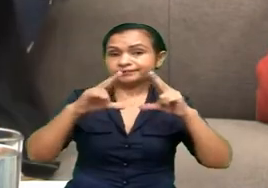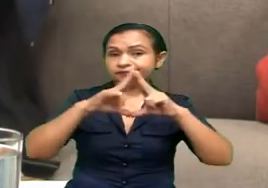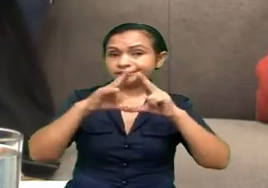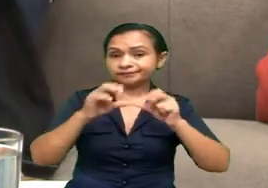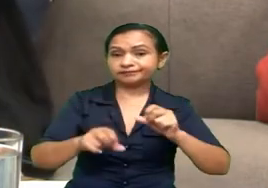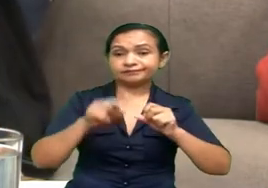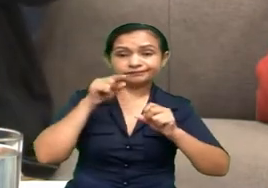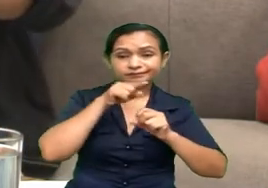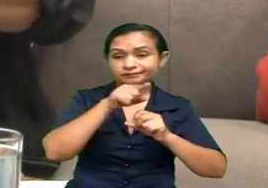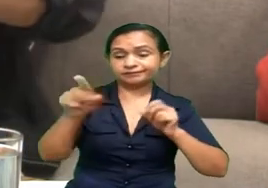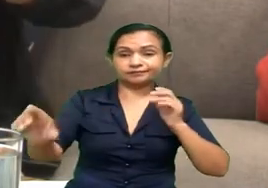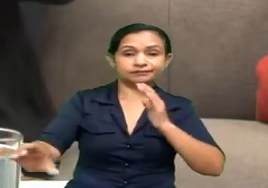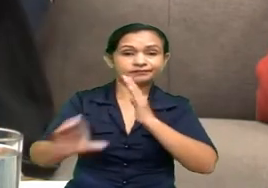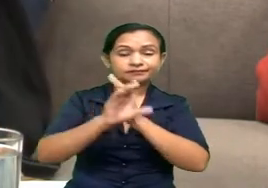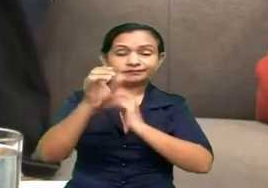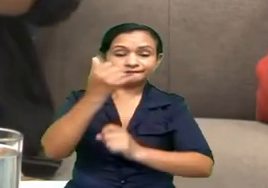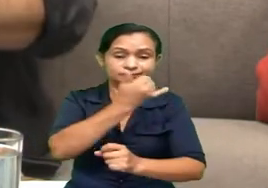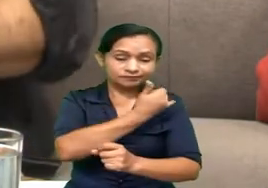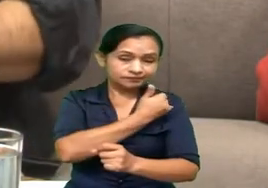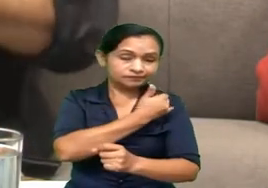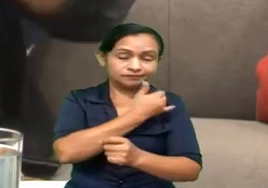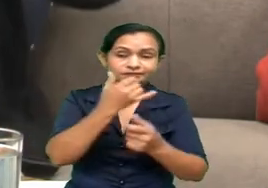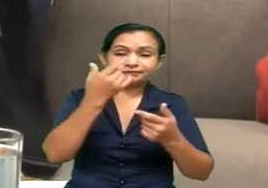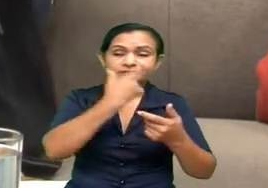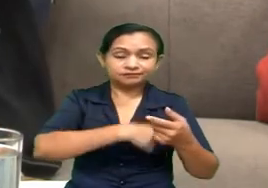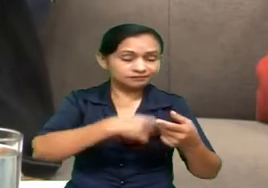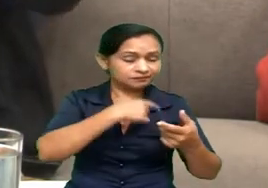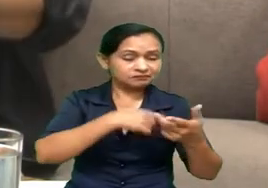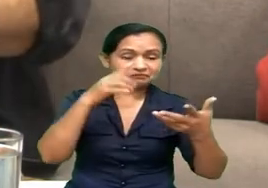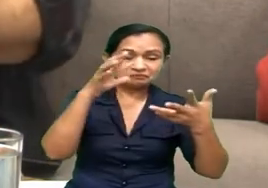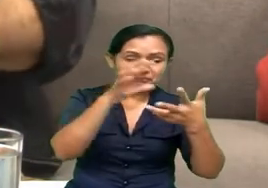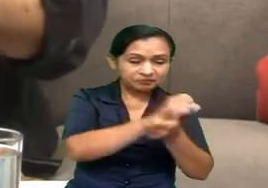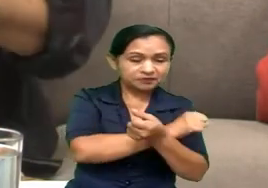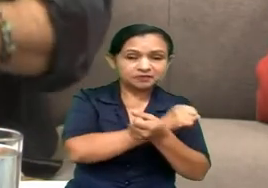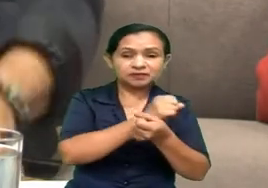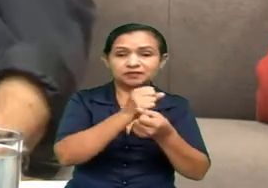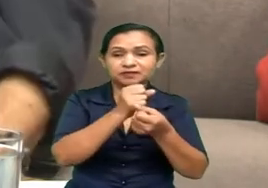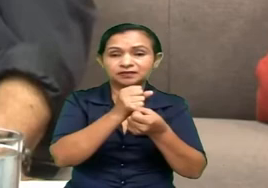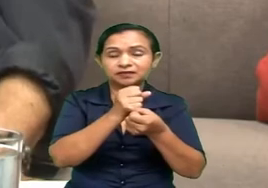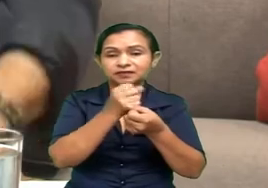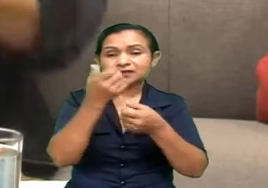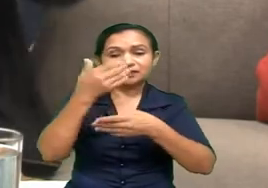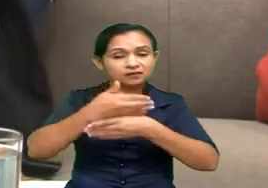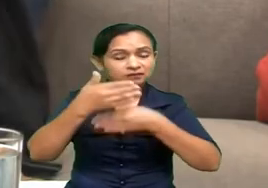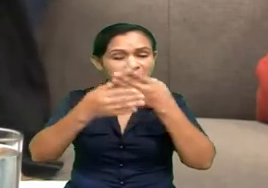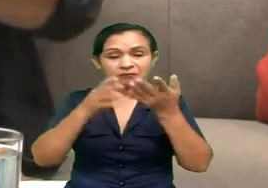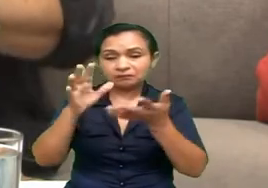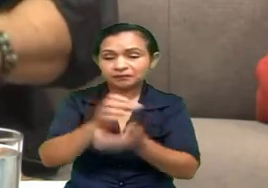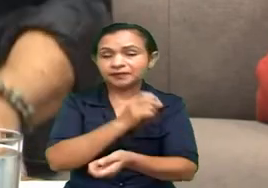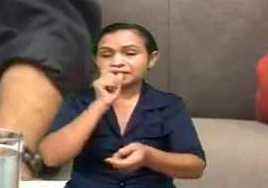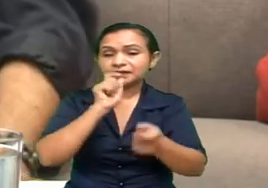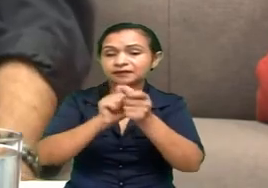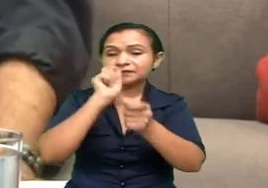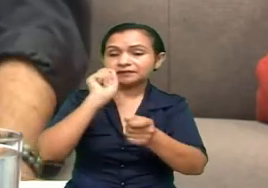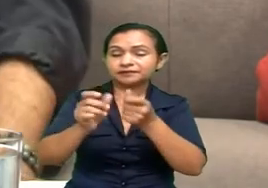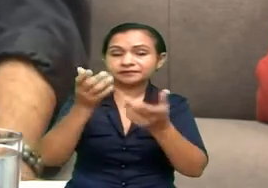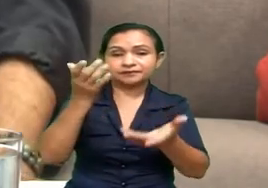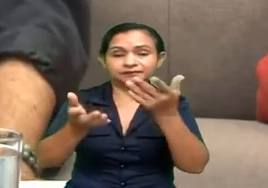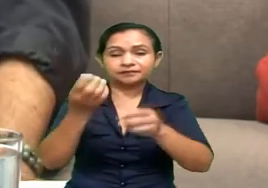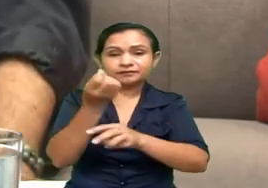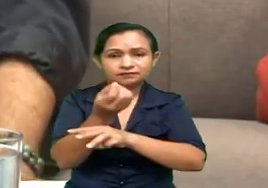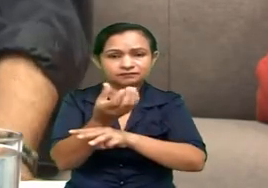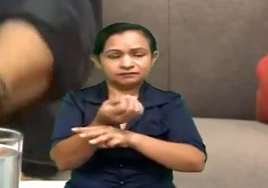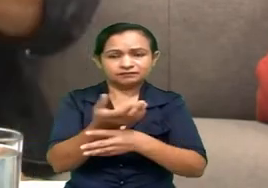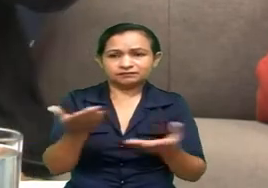son los que destruyeron hospitales, destruyeron escuelas, destruyeron módulos de construcción, quemaron e incendiaron